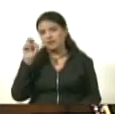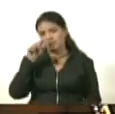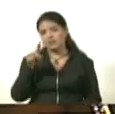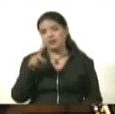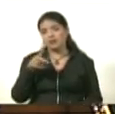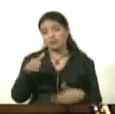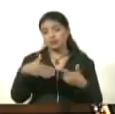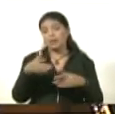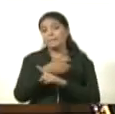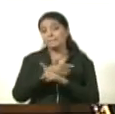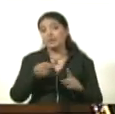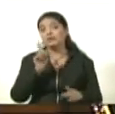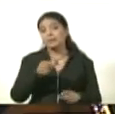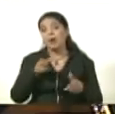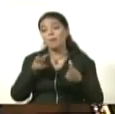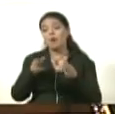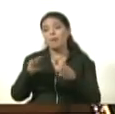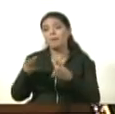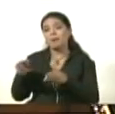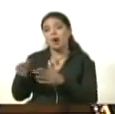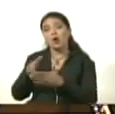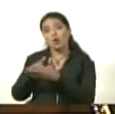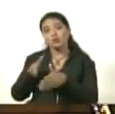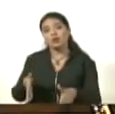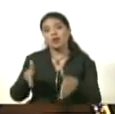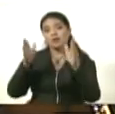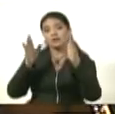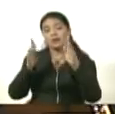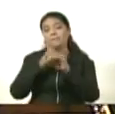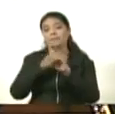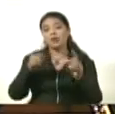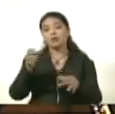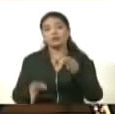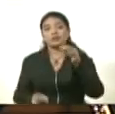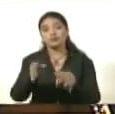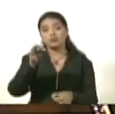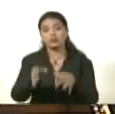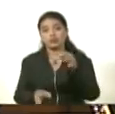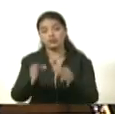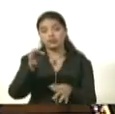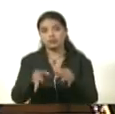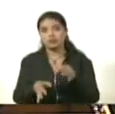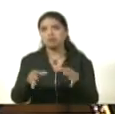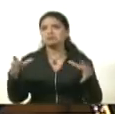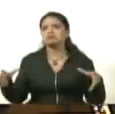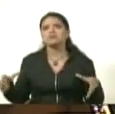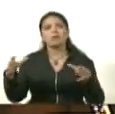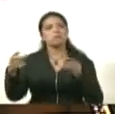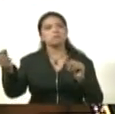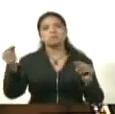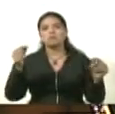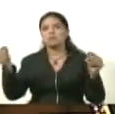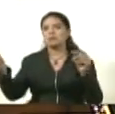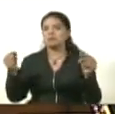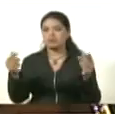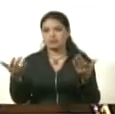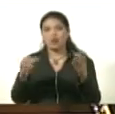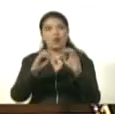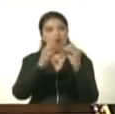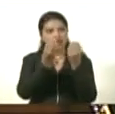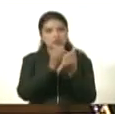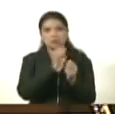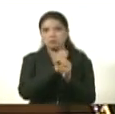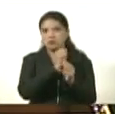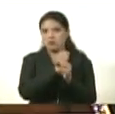duraderos, pero hubo disparos contra el edificio y los magistrados del tribunal estaban en plena sesión. Las oficinas estaban